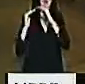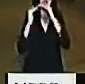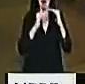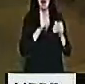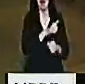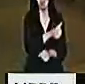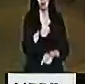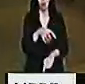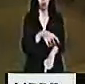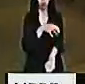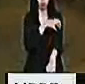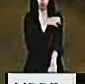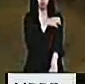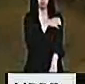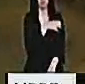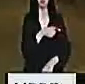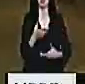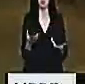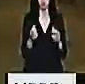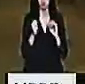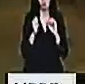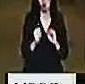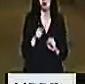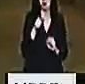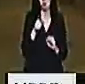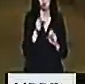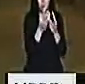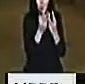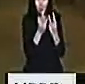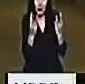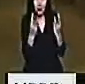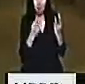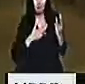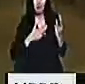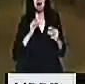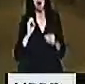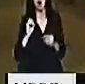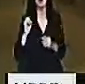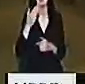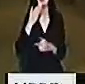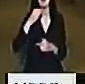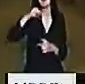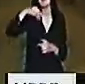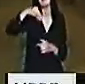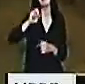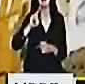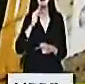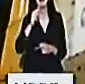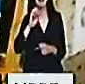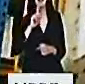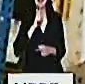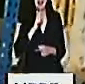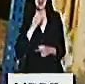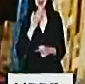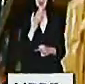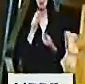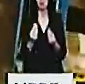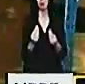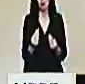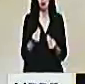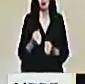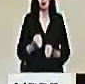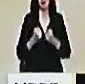todos, ya sea a través del canal propio, que sea tu página, o a través de los marketplaces, que cada vez también van creciendo y van agarrando mucho más fuerza. También